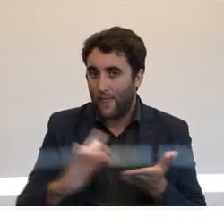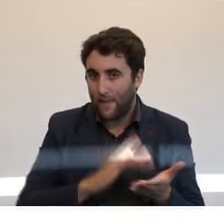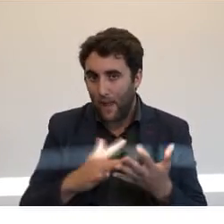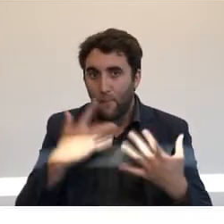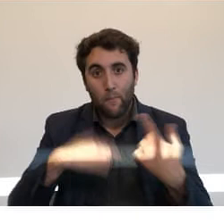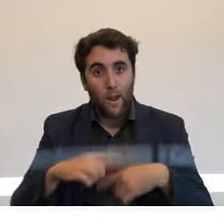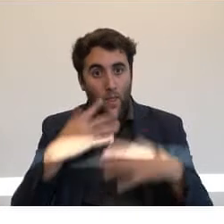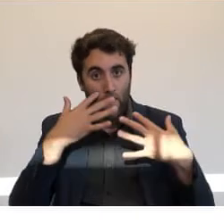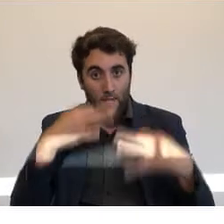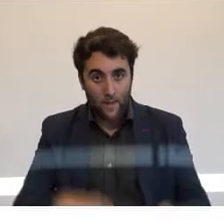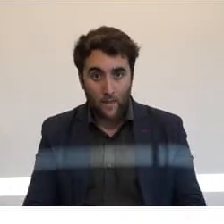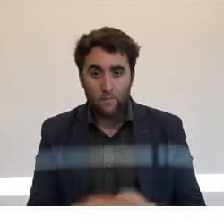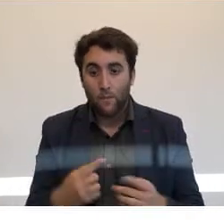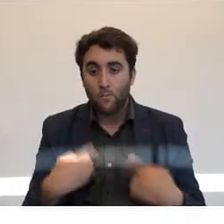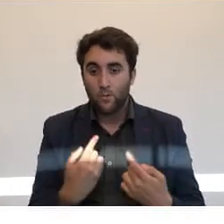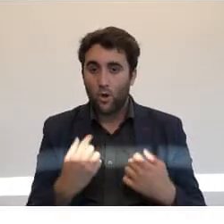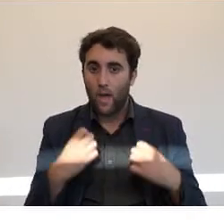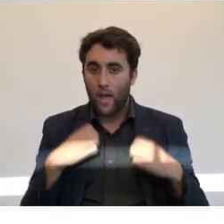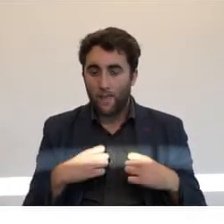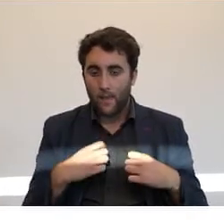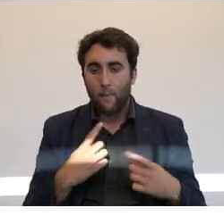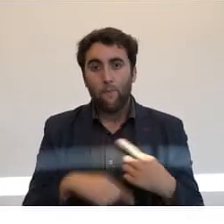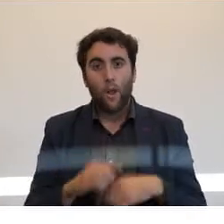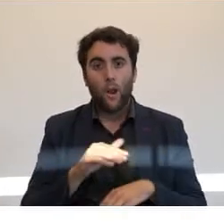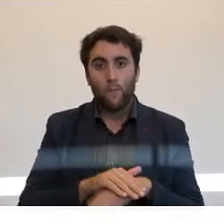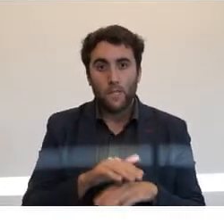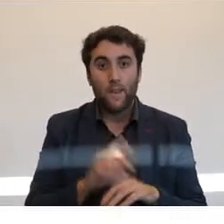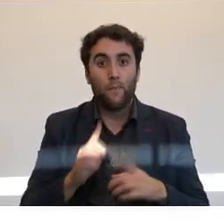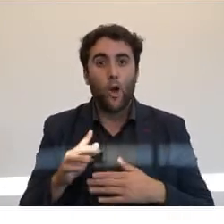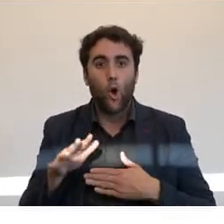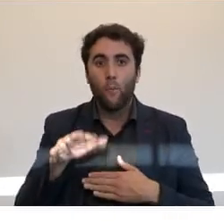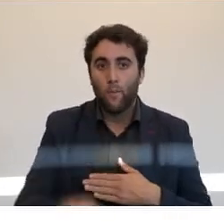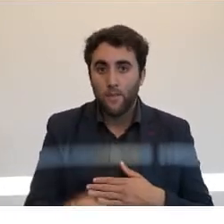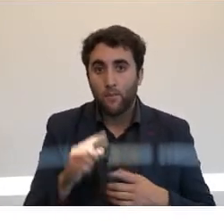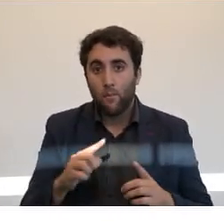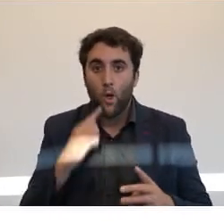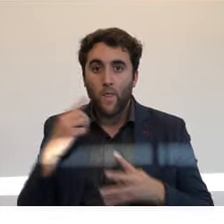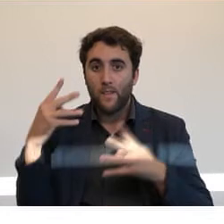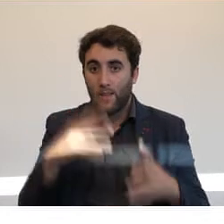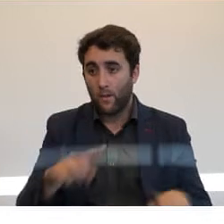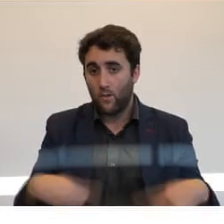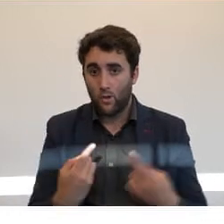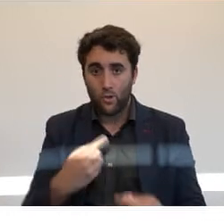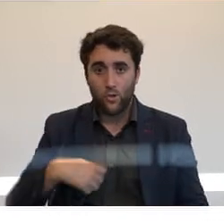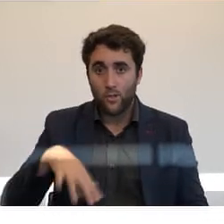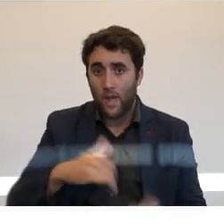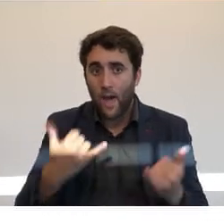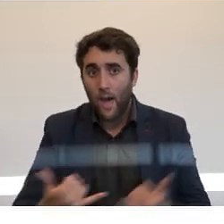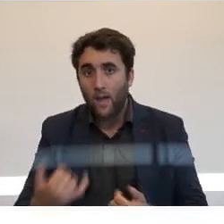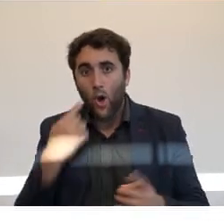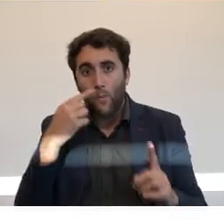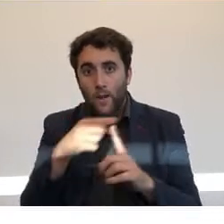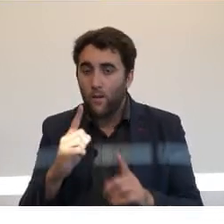real, ética, responsable y comprometida con los grandes desafíos que tenemos como sociedad. Me gusta mucho